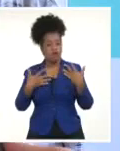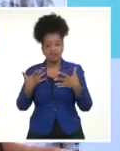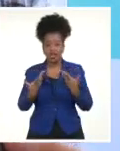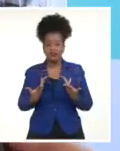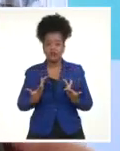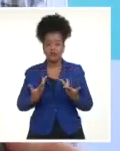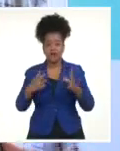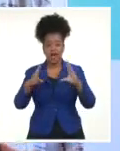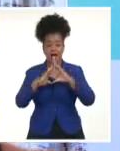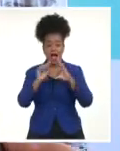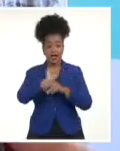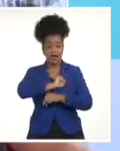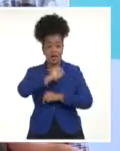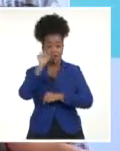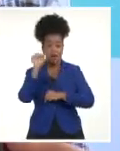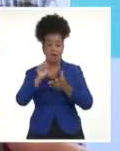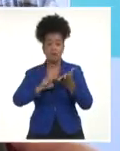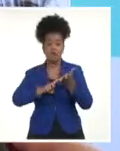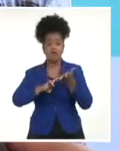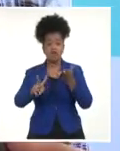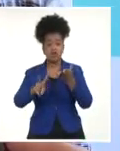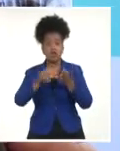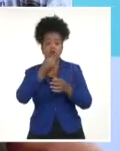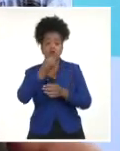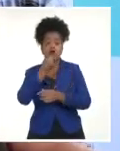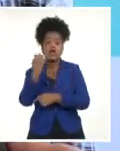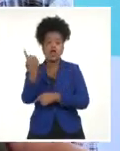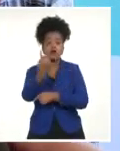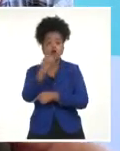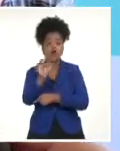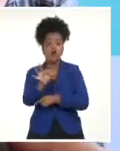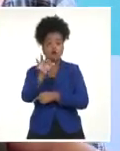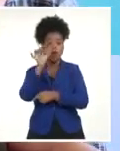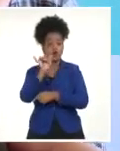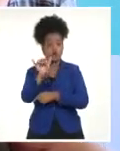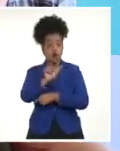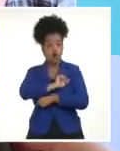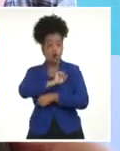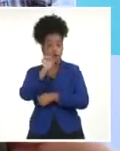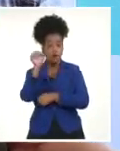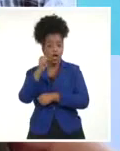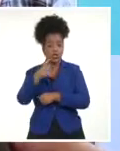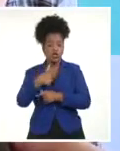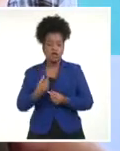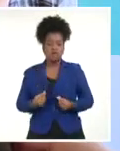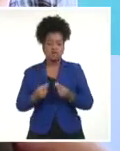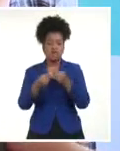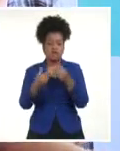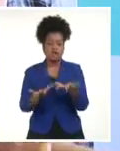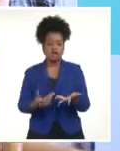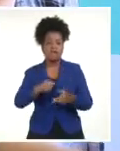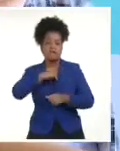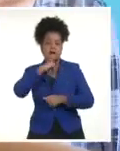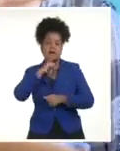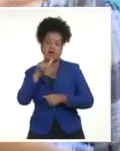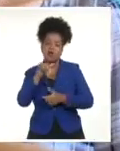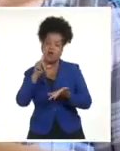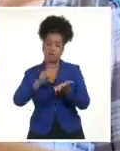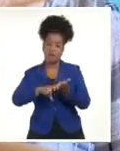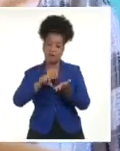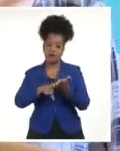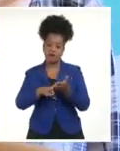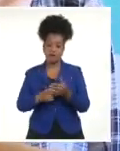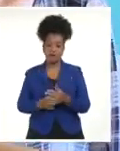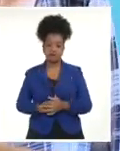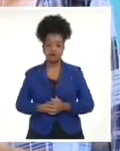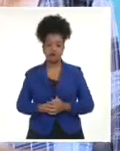premio provincial y nominados al nacional también. Y se los dedico a mi mamá y a mi papá. Sí, creo